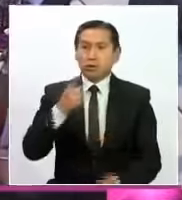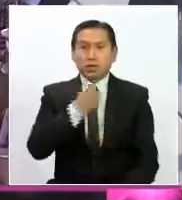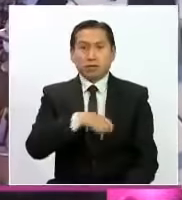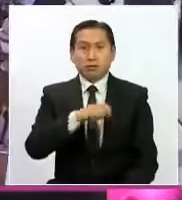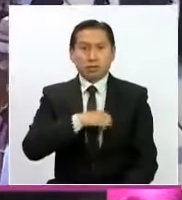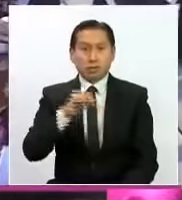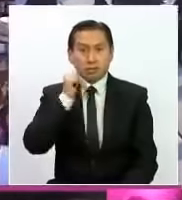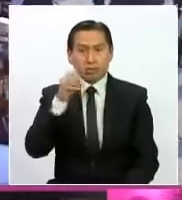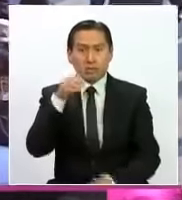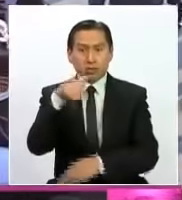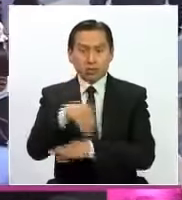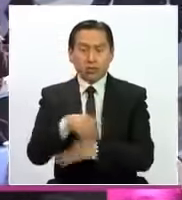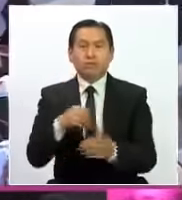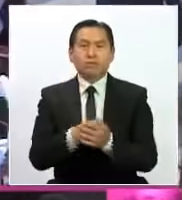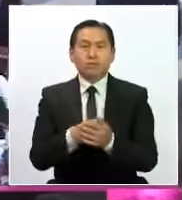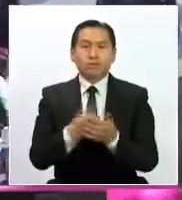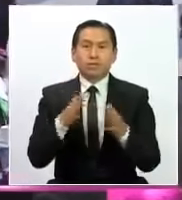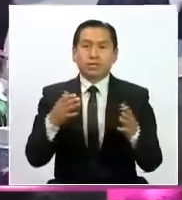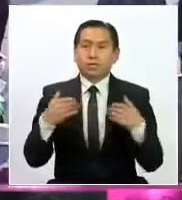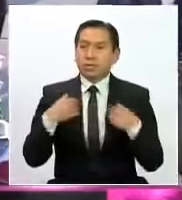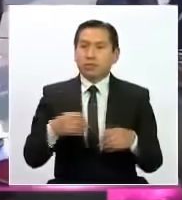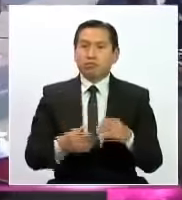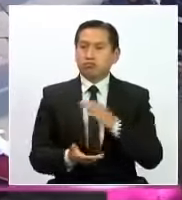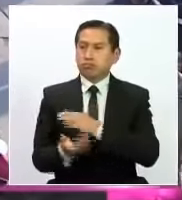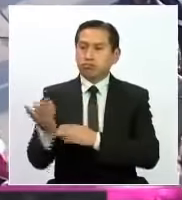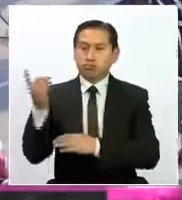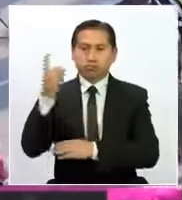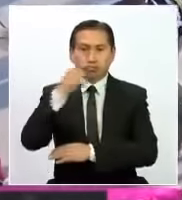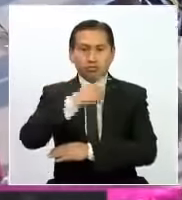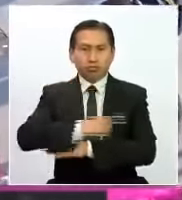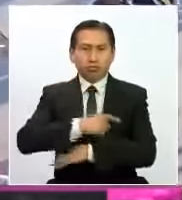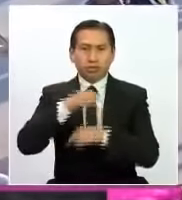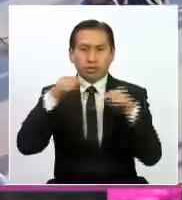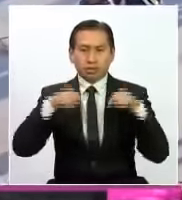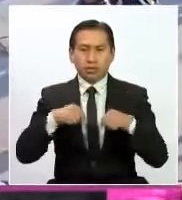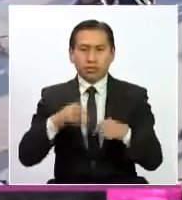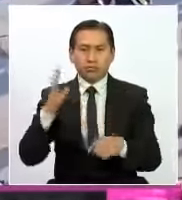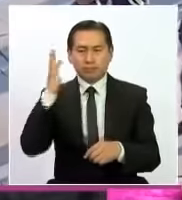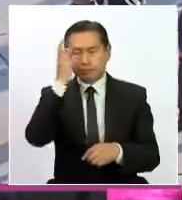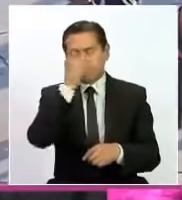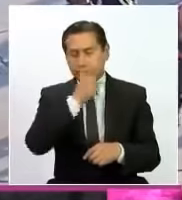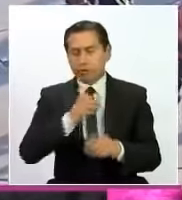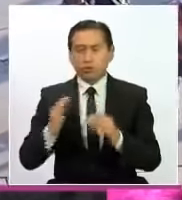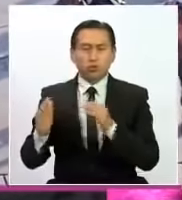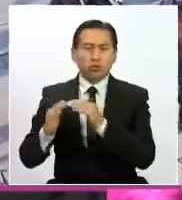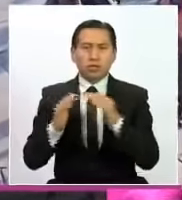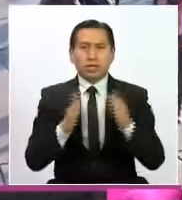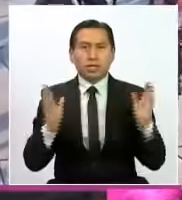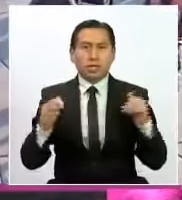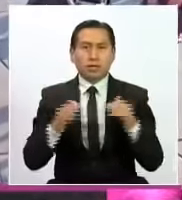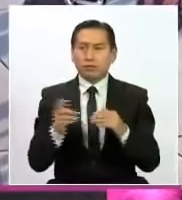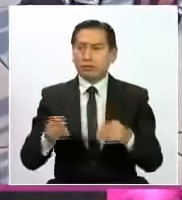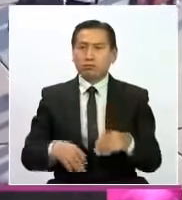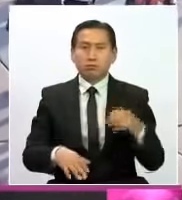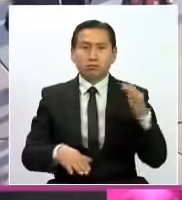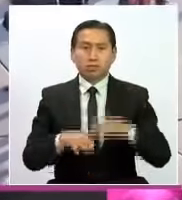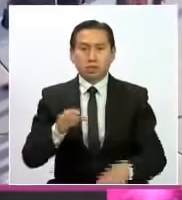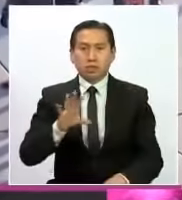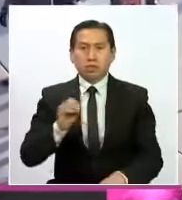mañana por la noche, tras haber pasado 24 horas en la hermosa ciudad de La Paz. con más de 50 horas de